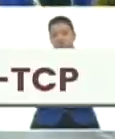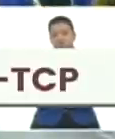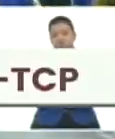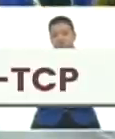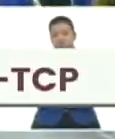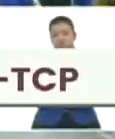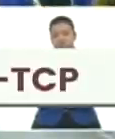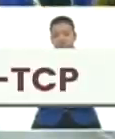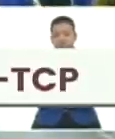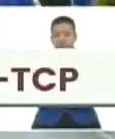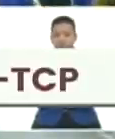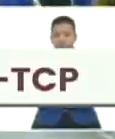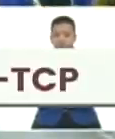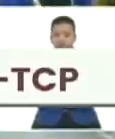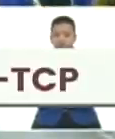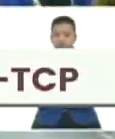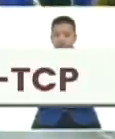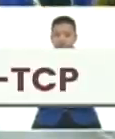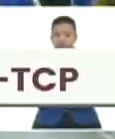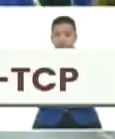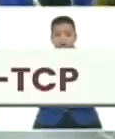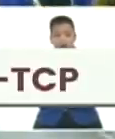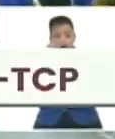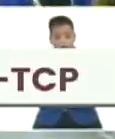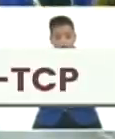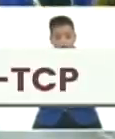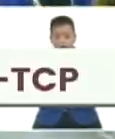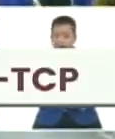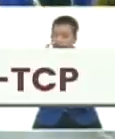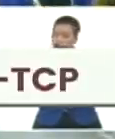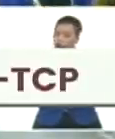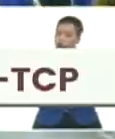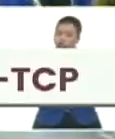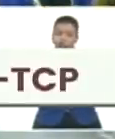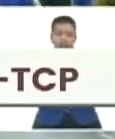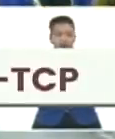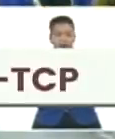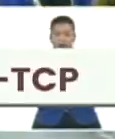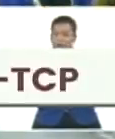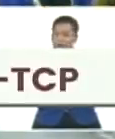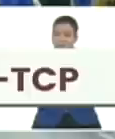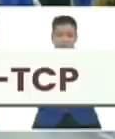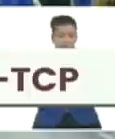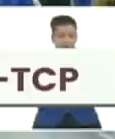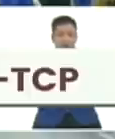donde se están abriendo nuevos caminos, nuevas rutas,